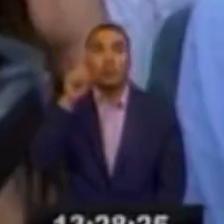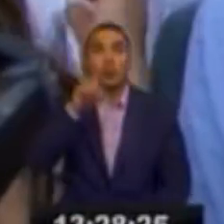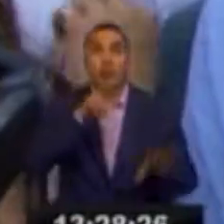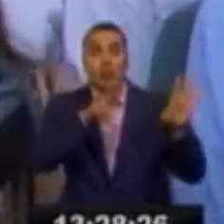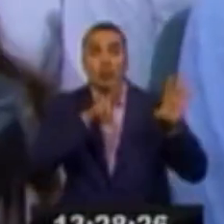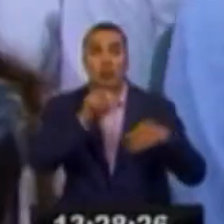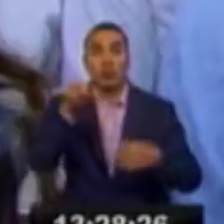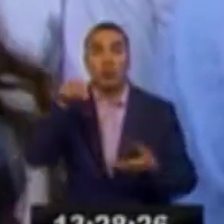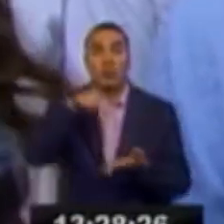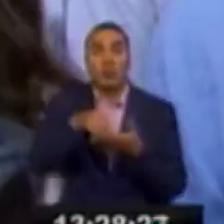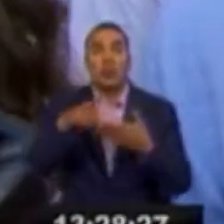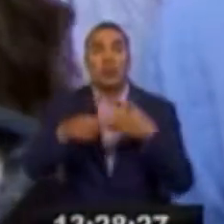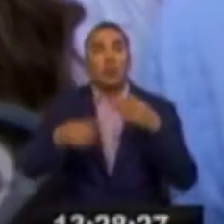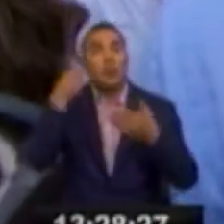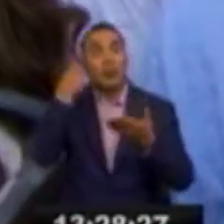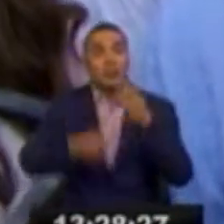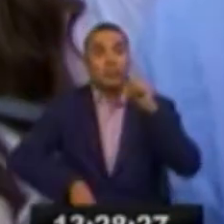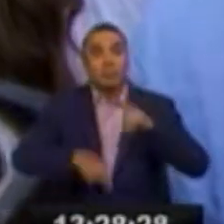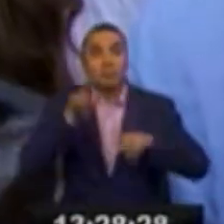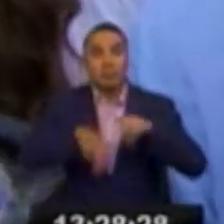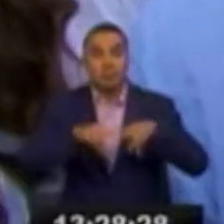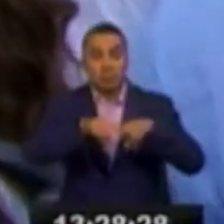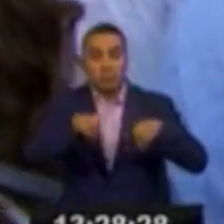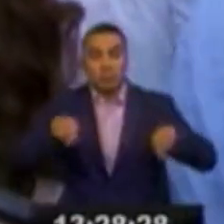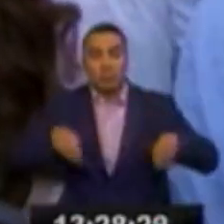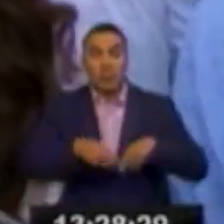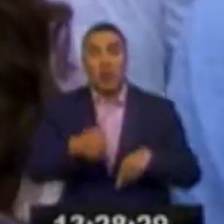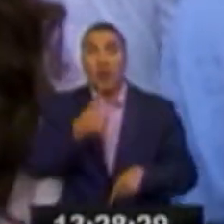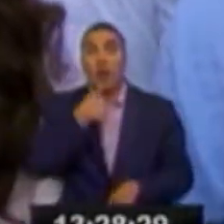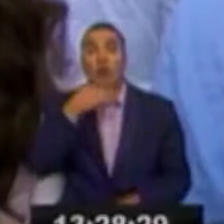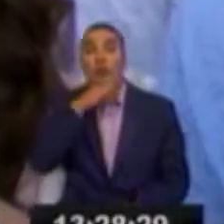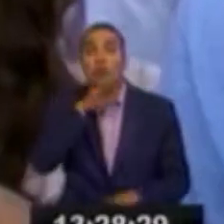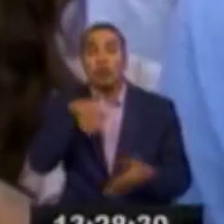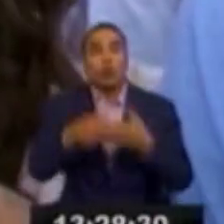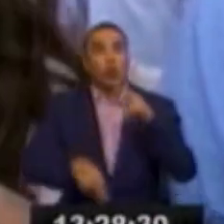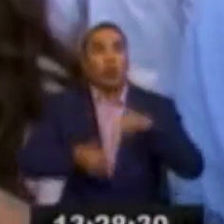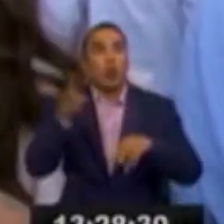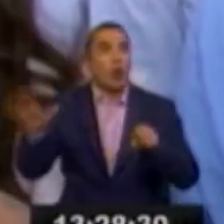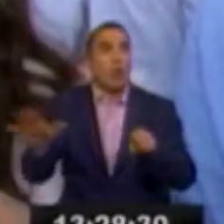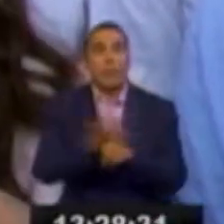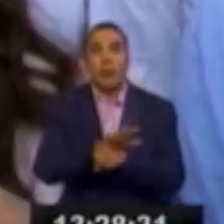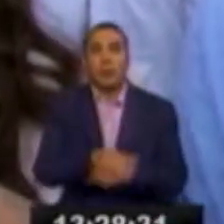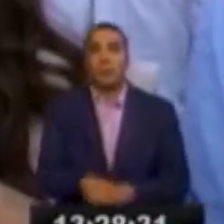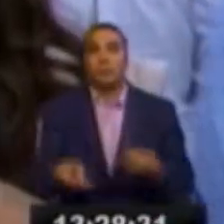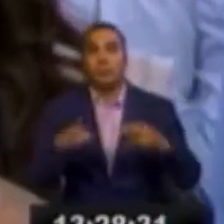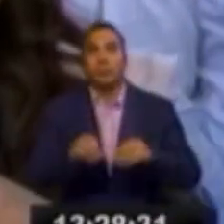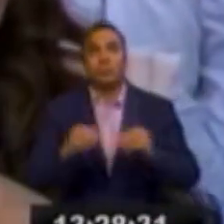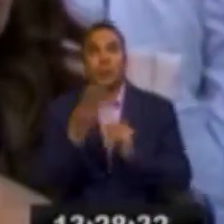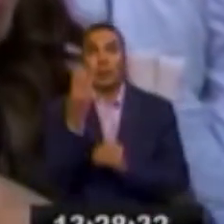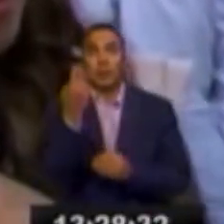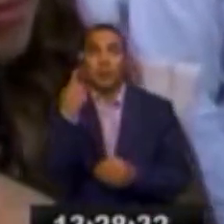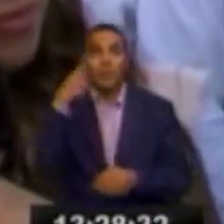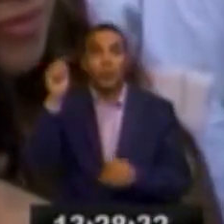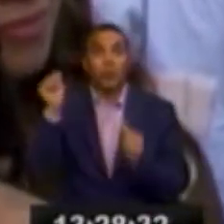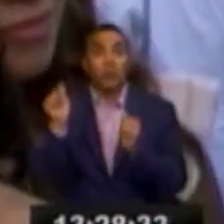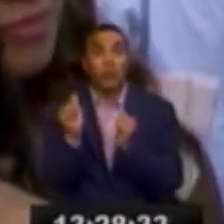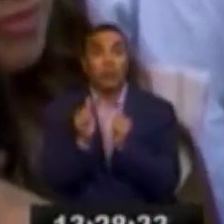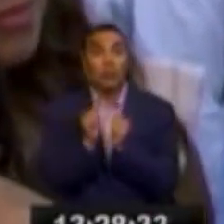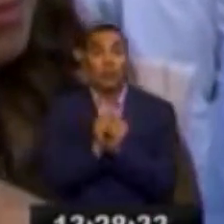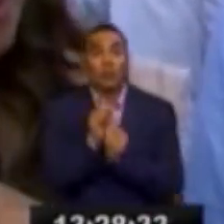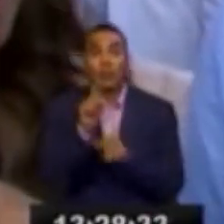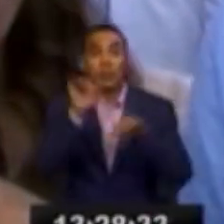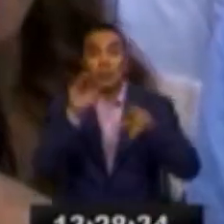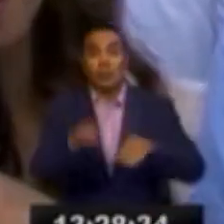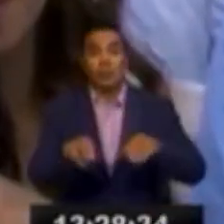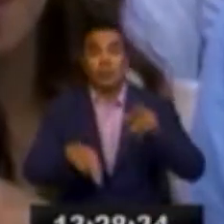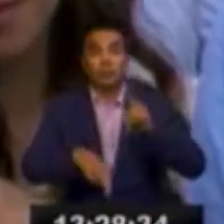$19.800.000 para la construcción del alcantarillado, solución total, incluyendo planta de saneamiento para Chone, y adicionalmente 14 millones a través de la Secretaría